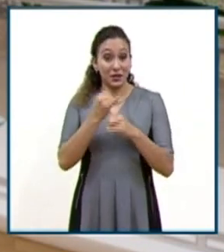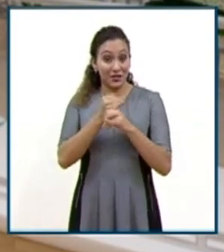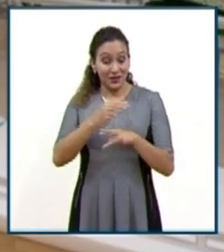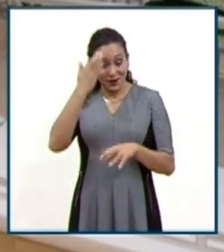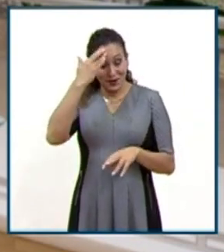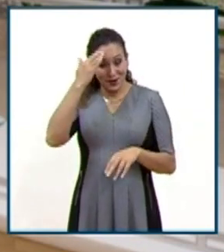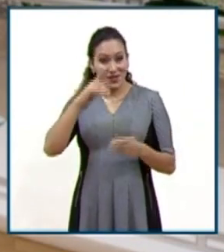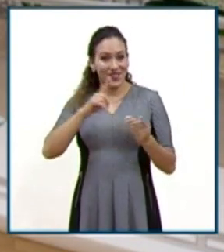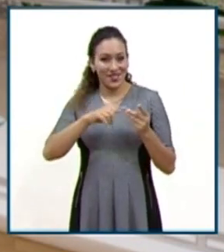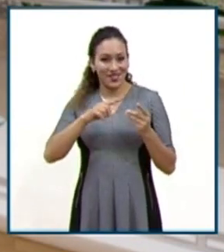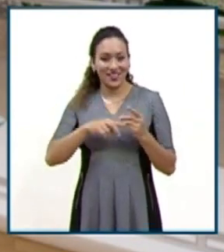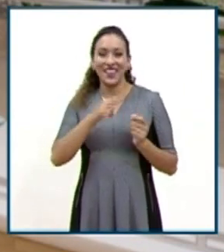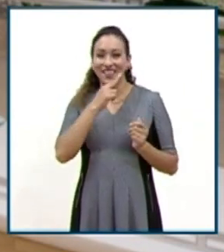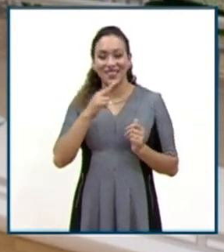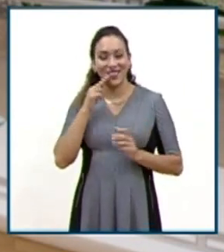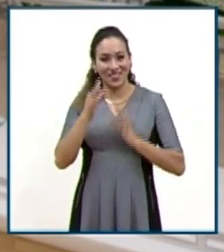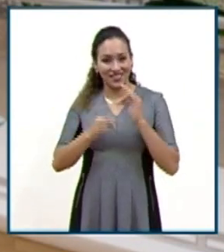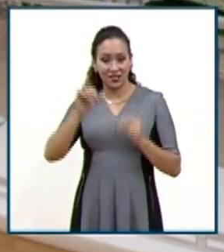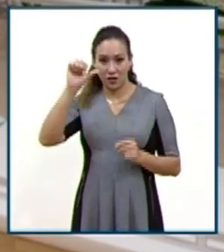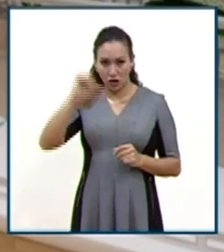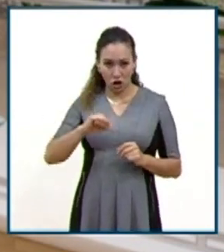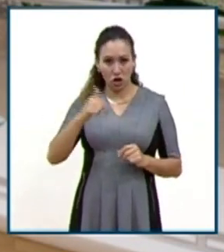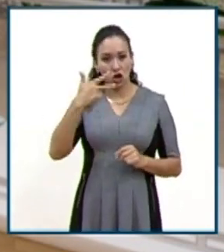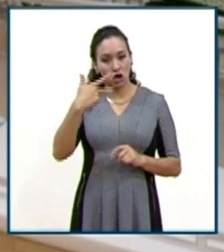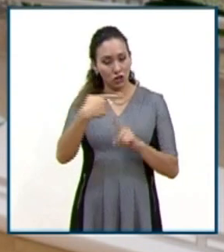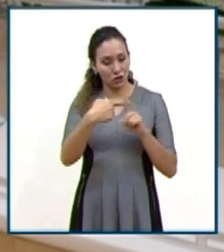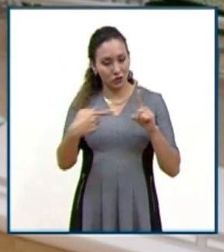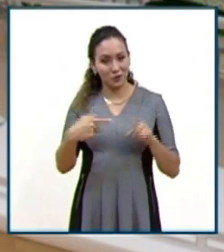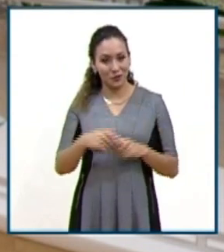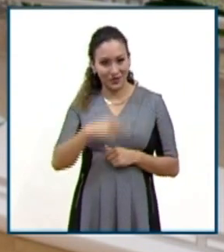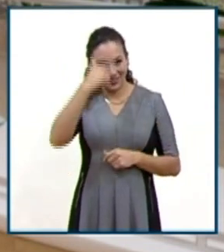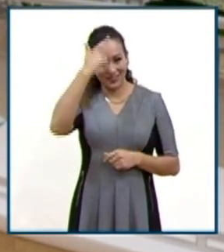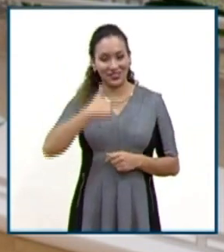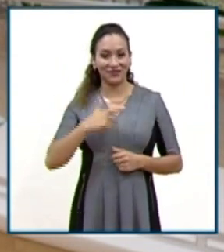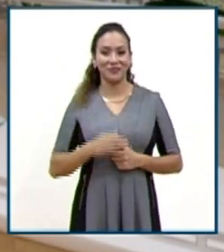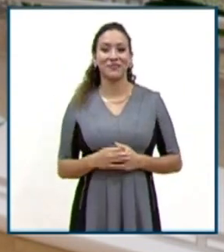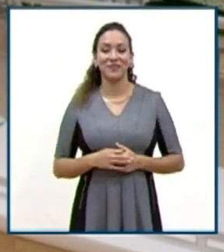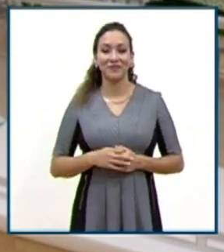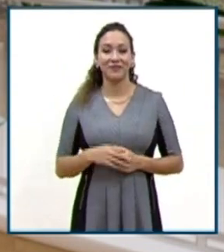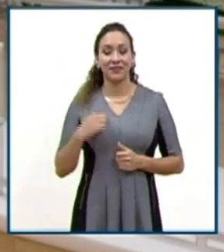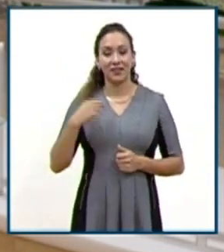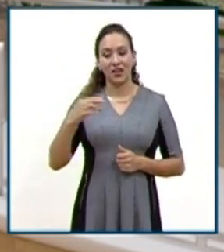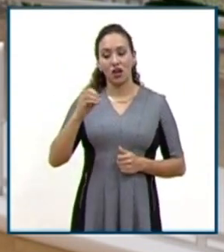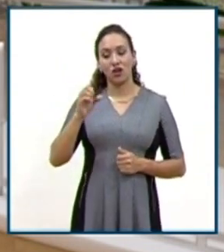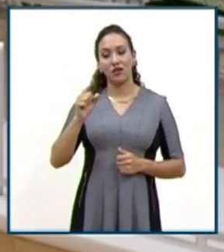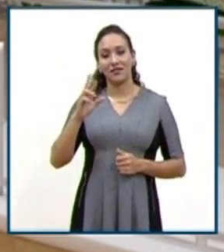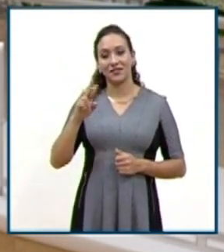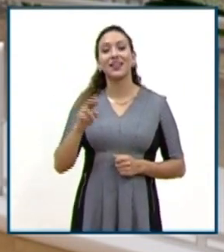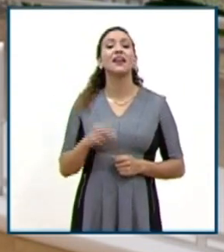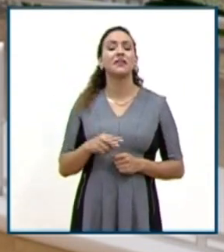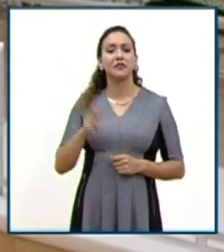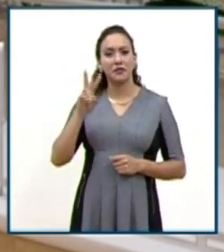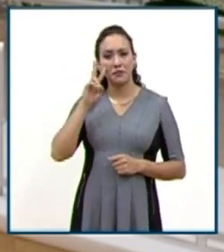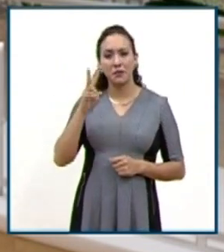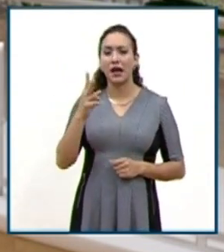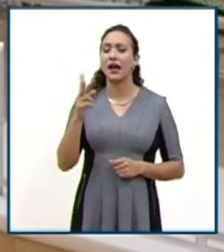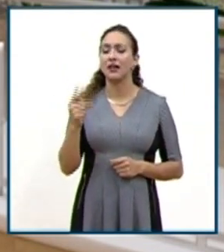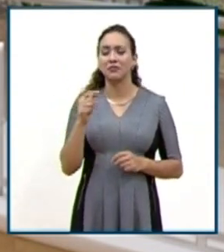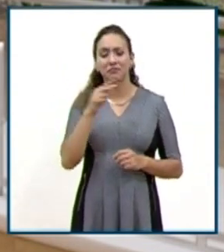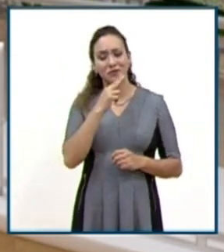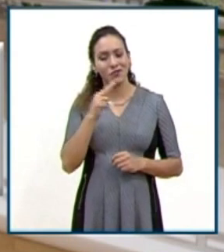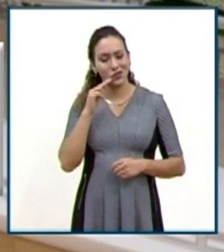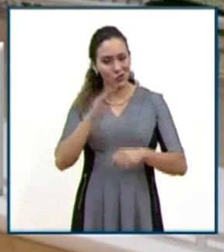readaptación y cambio de conducta, dejar de acudir a determinados lugares, evitar acercarse a las víctimas o incluso abandonar su